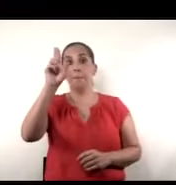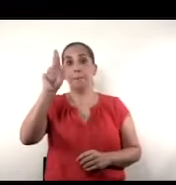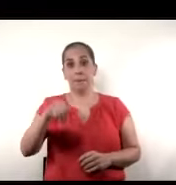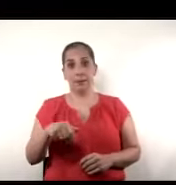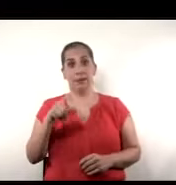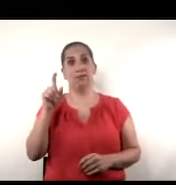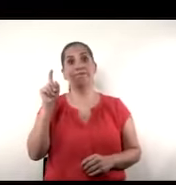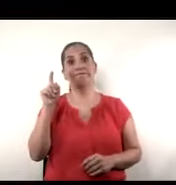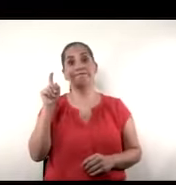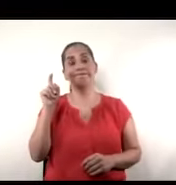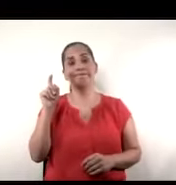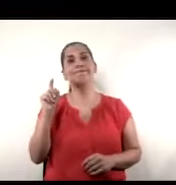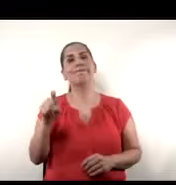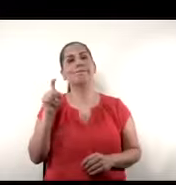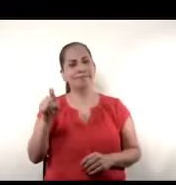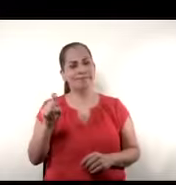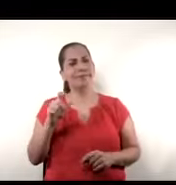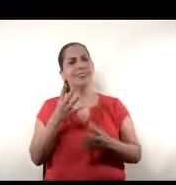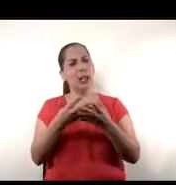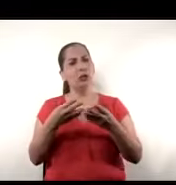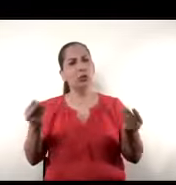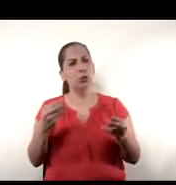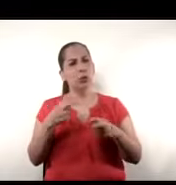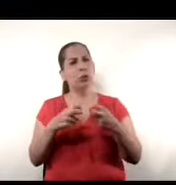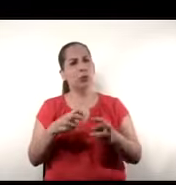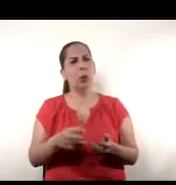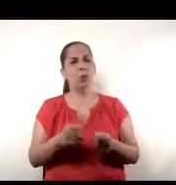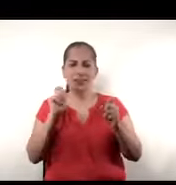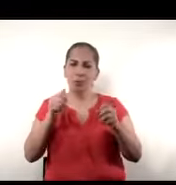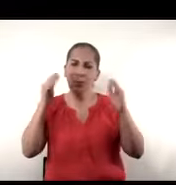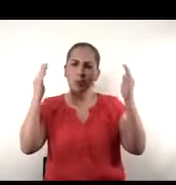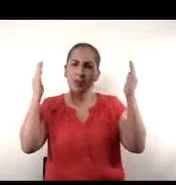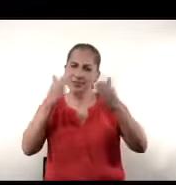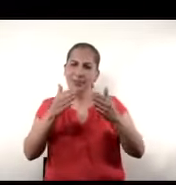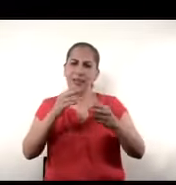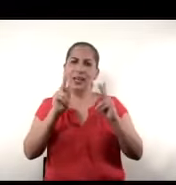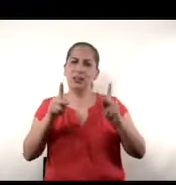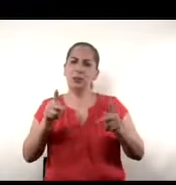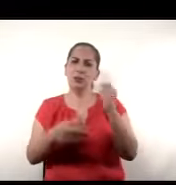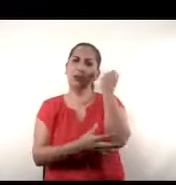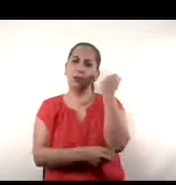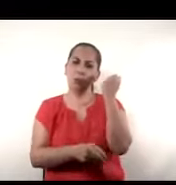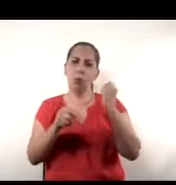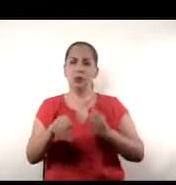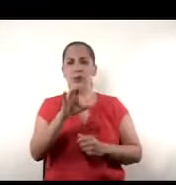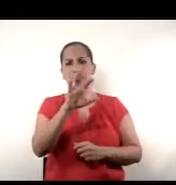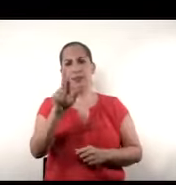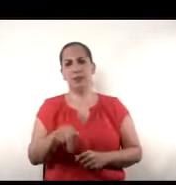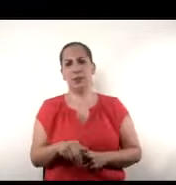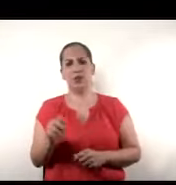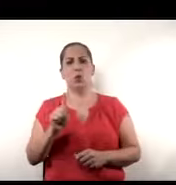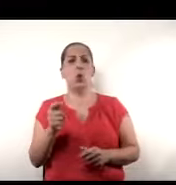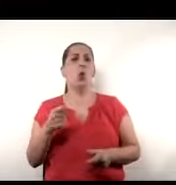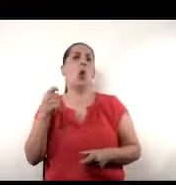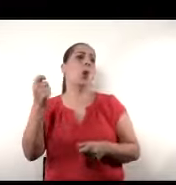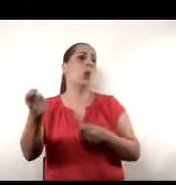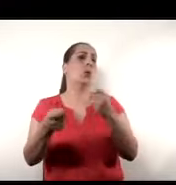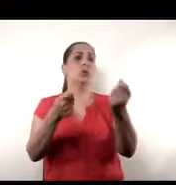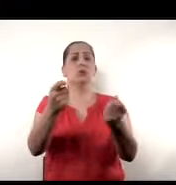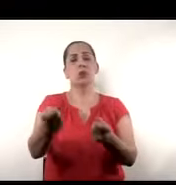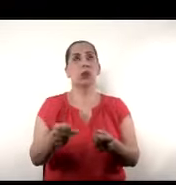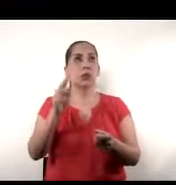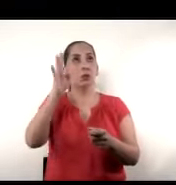merece que resolvamos esos problemas y que atendamos a la gente pobre de este país, no con consignas